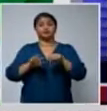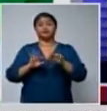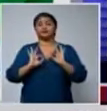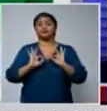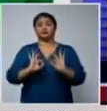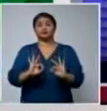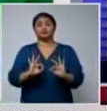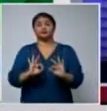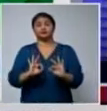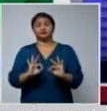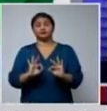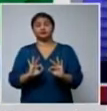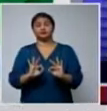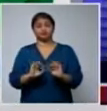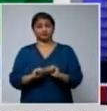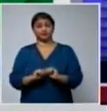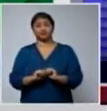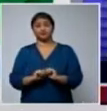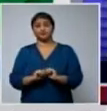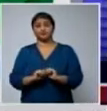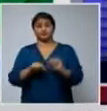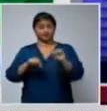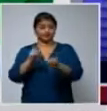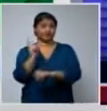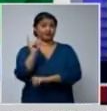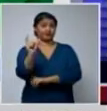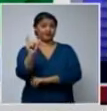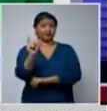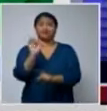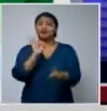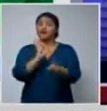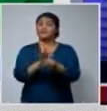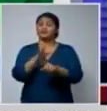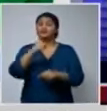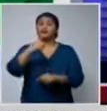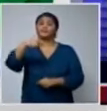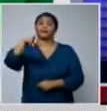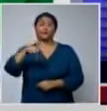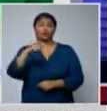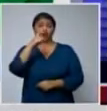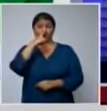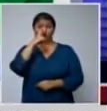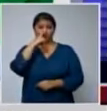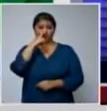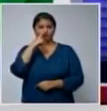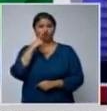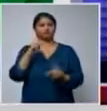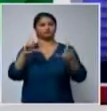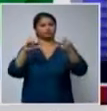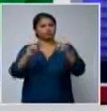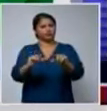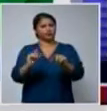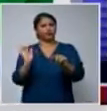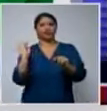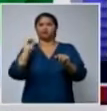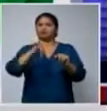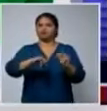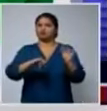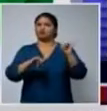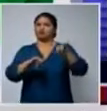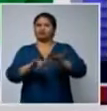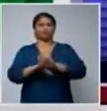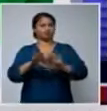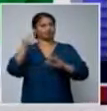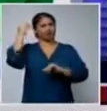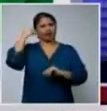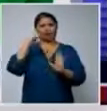fecha en la cual se comenzó la apertura de las fronteras y demás, sabemos, y se